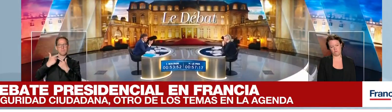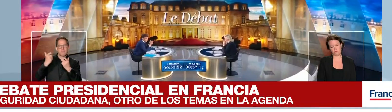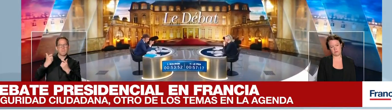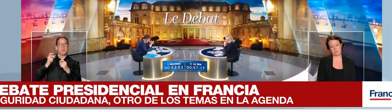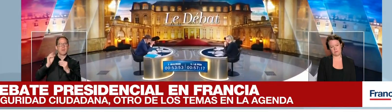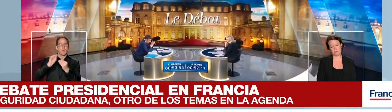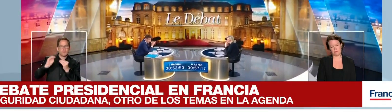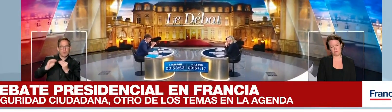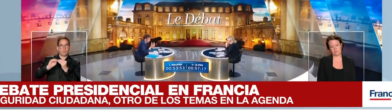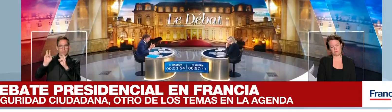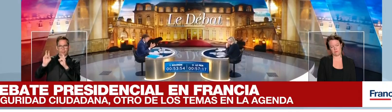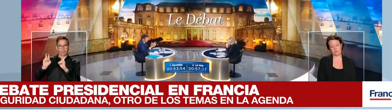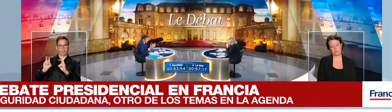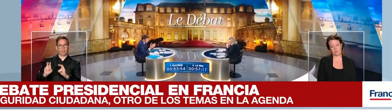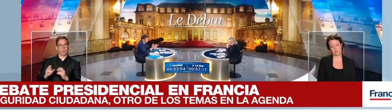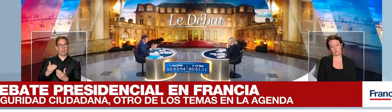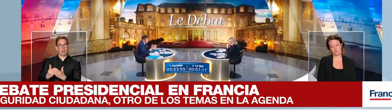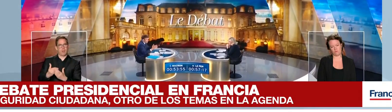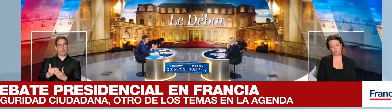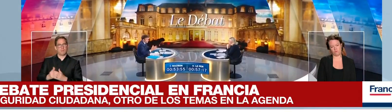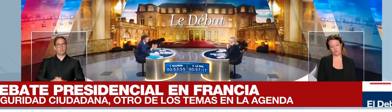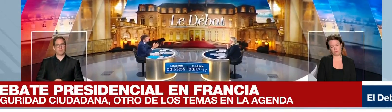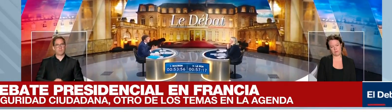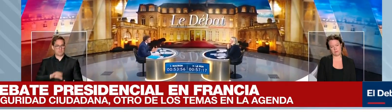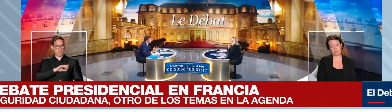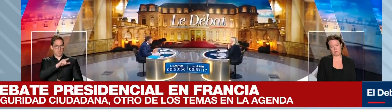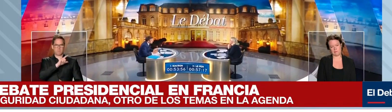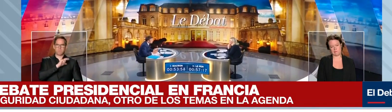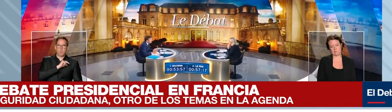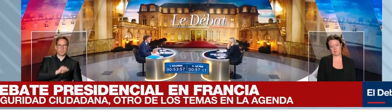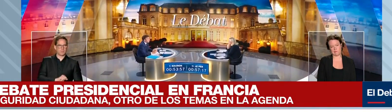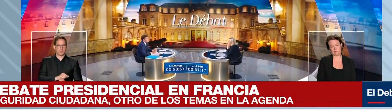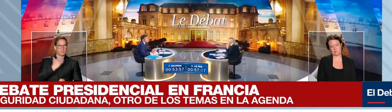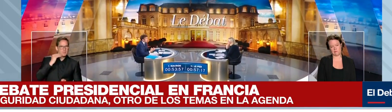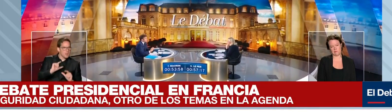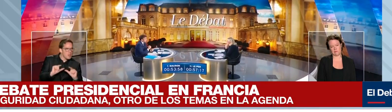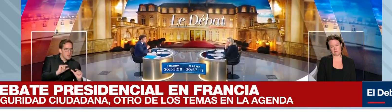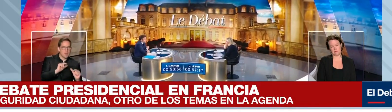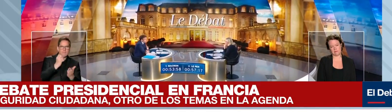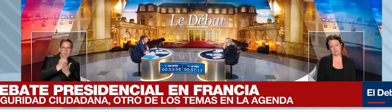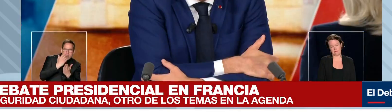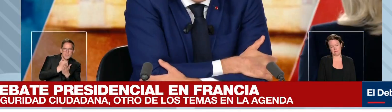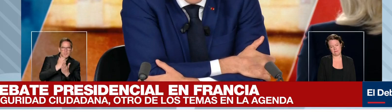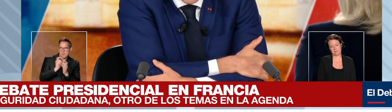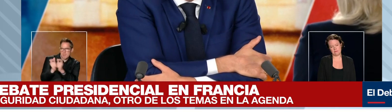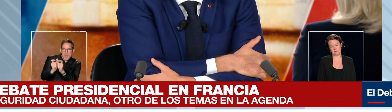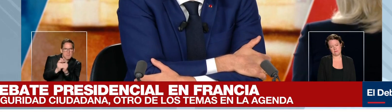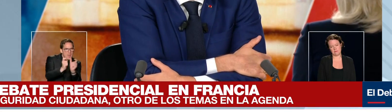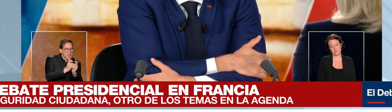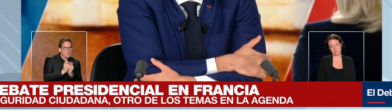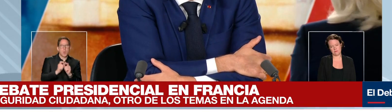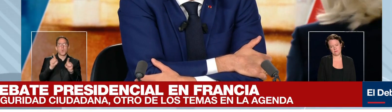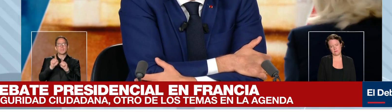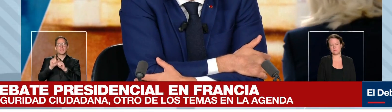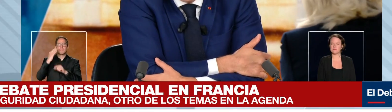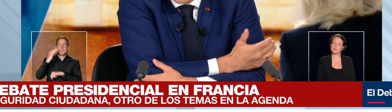disminuido fuertemente, y las cifras también están ahí, que son el fruto de la implicación de los policías, de los servicios de inteligencia, de resultados también